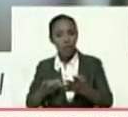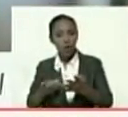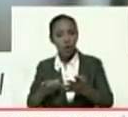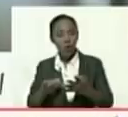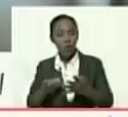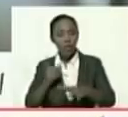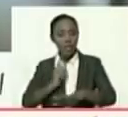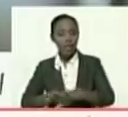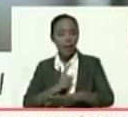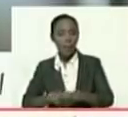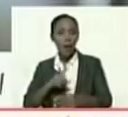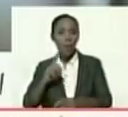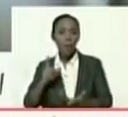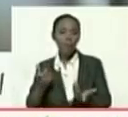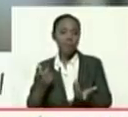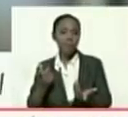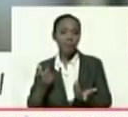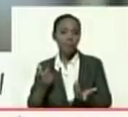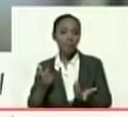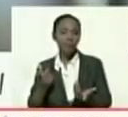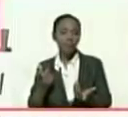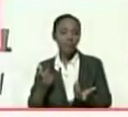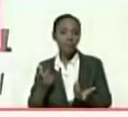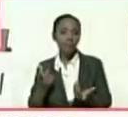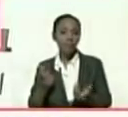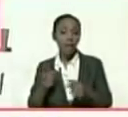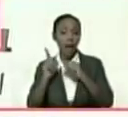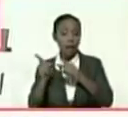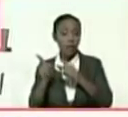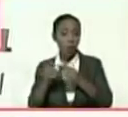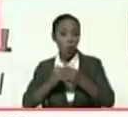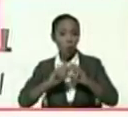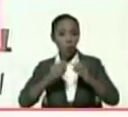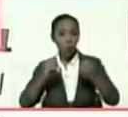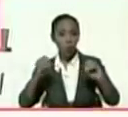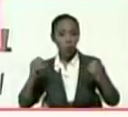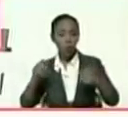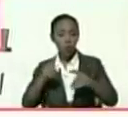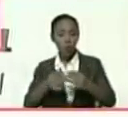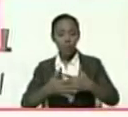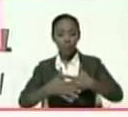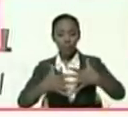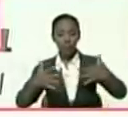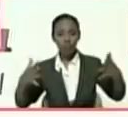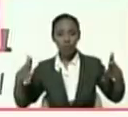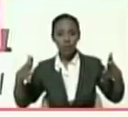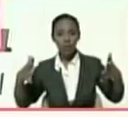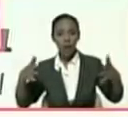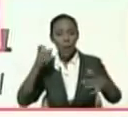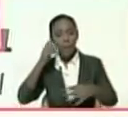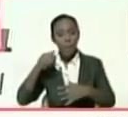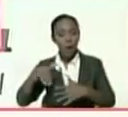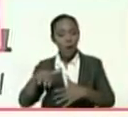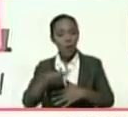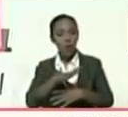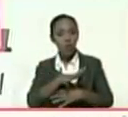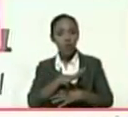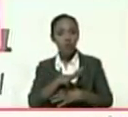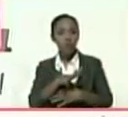momento, ¿eh? Porque allí eso es un organismo que en su mayoría son pueblos